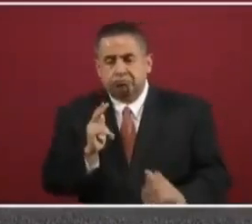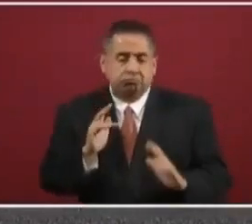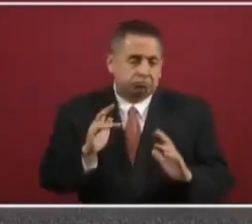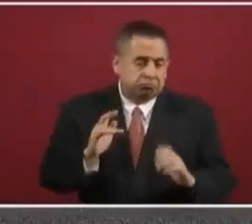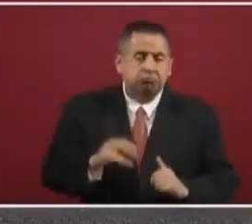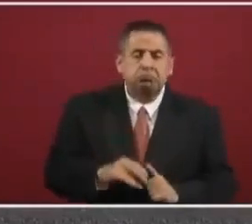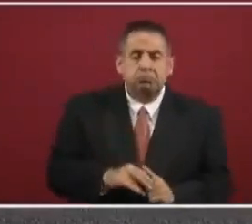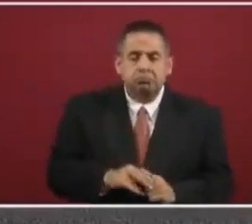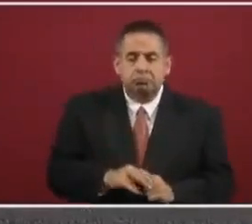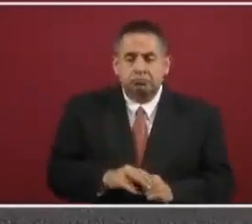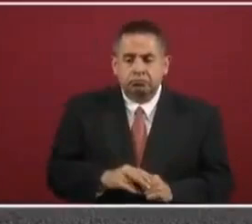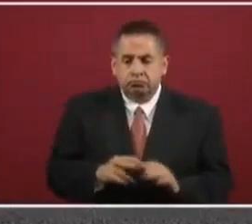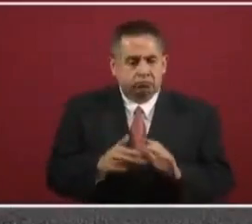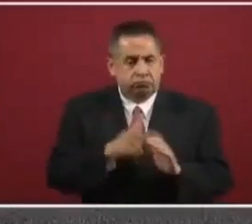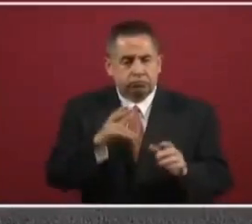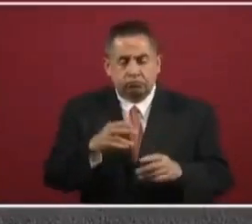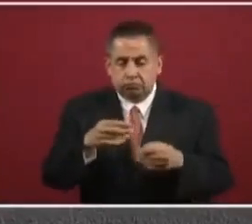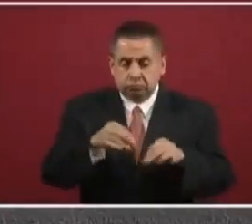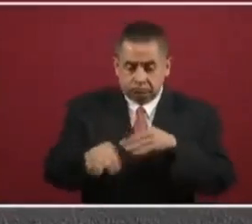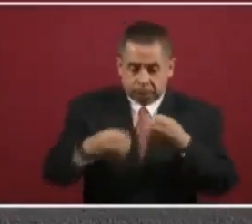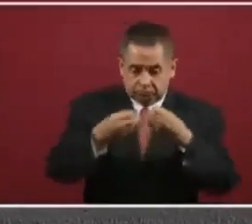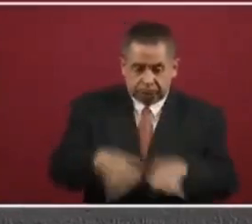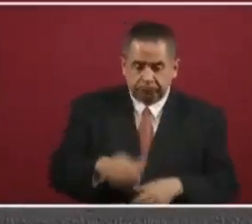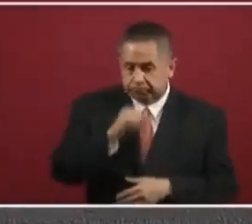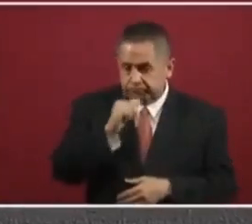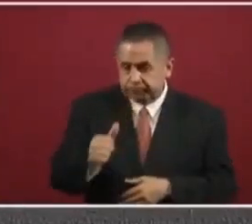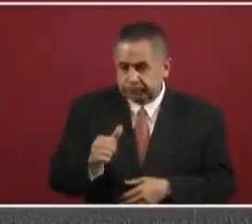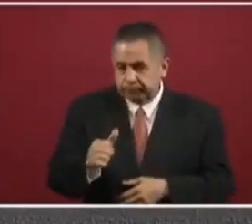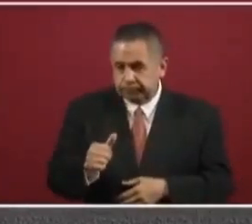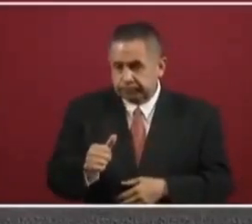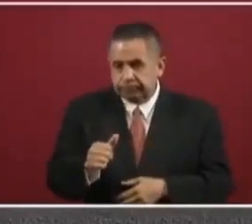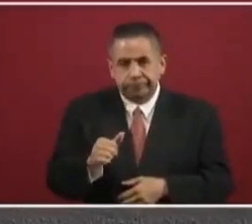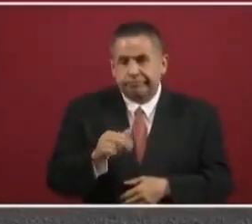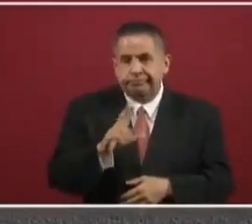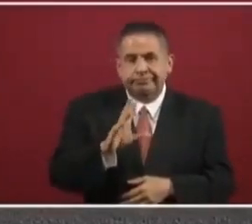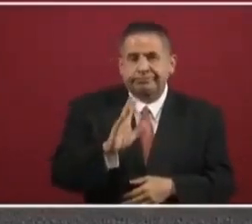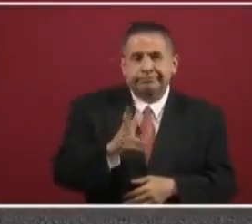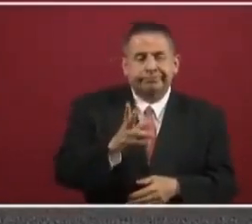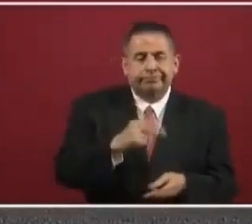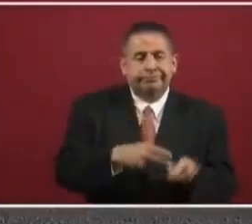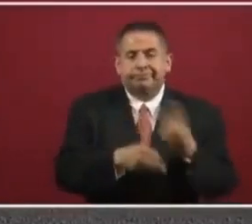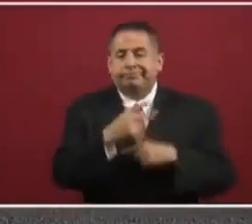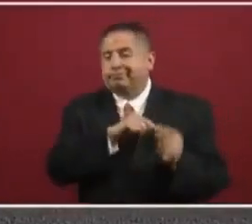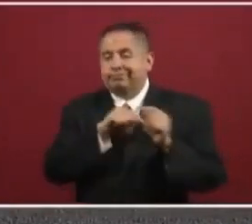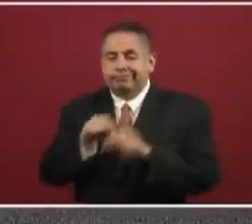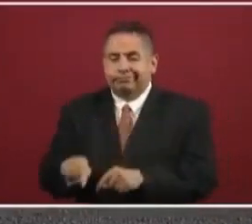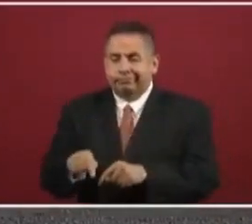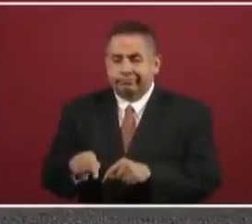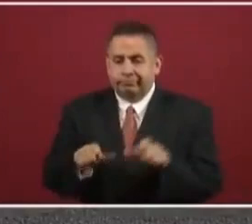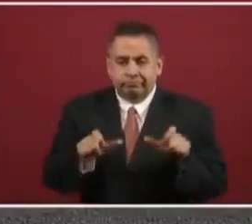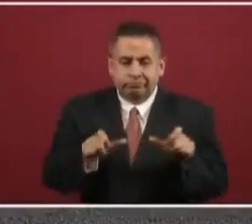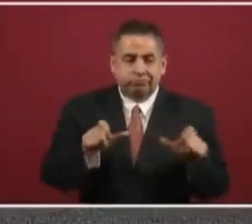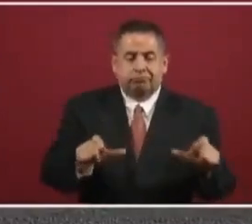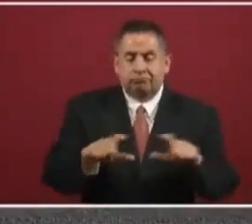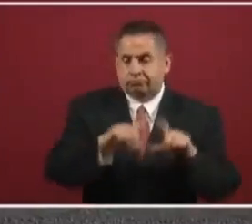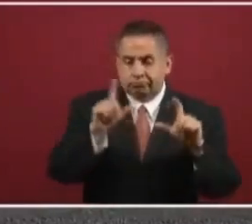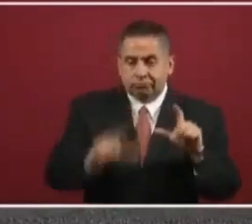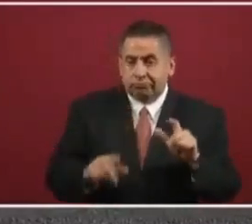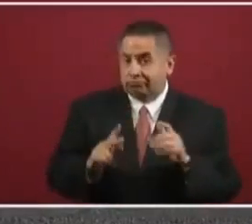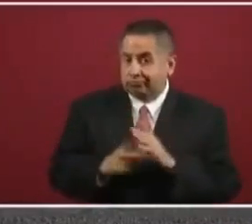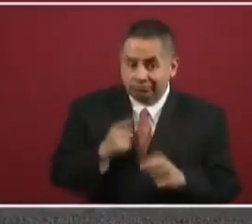e no pierden su trabajo pero ya no deben de regresar a la guardia